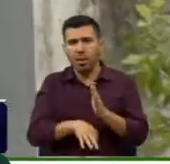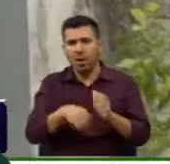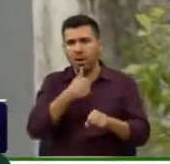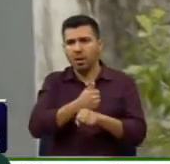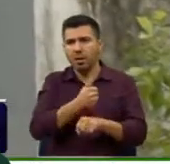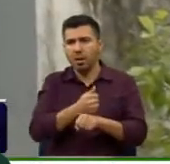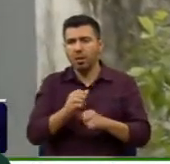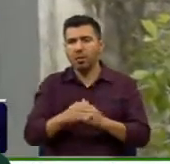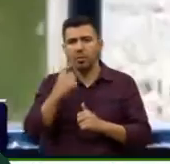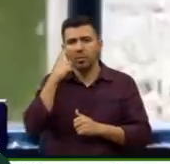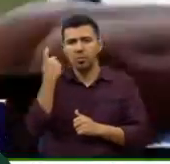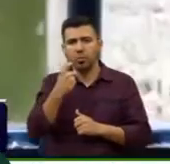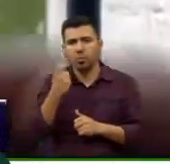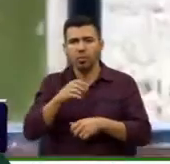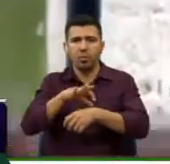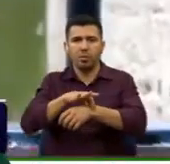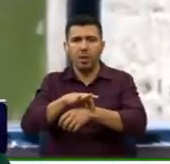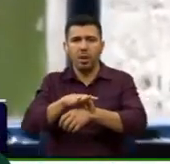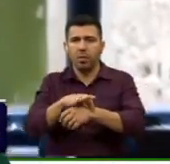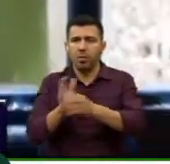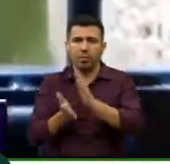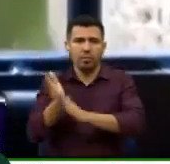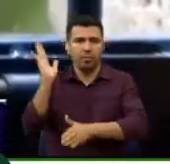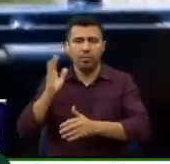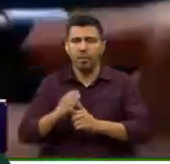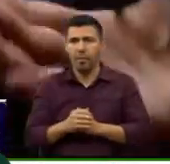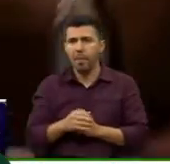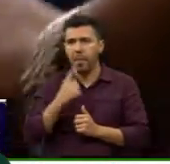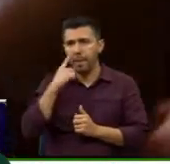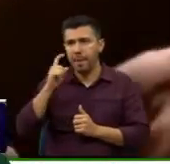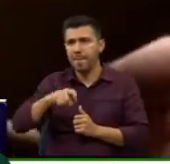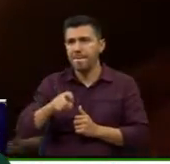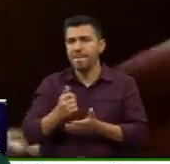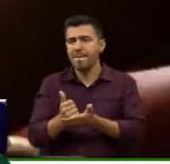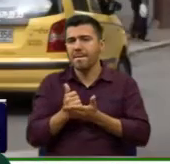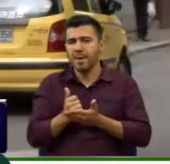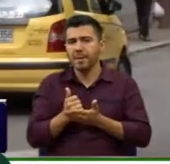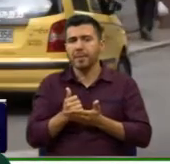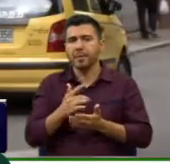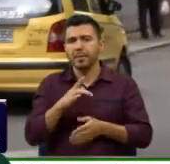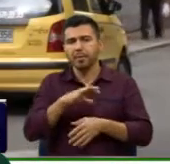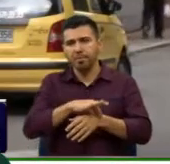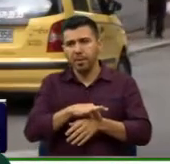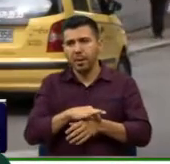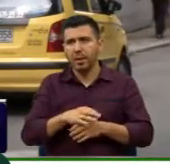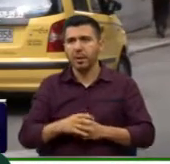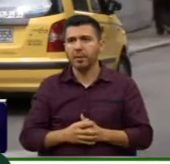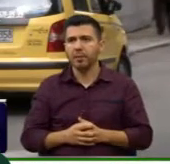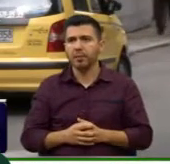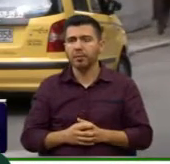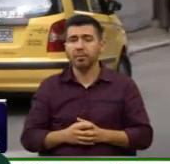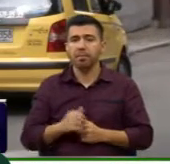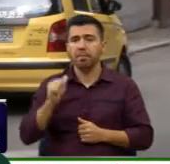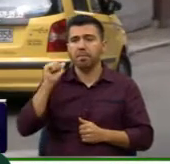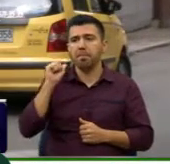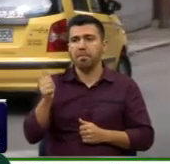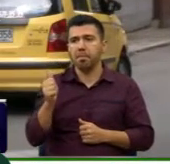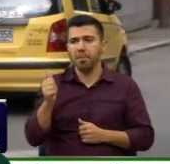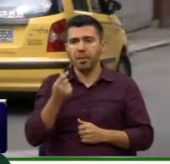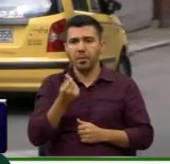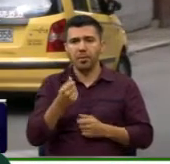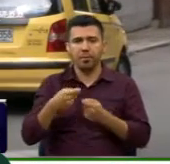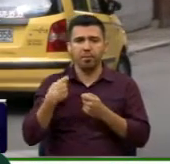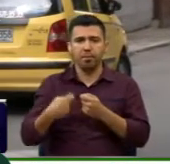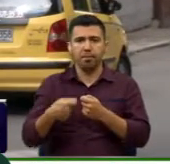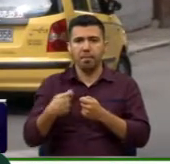para buscar un centro de salud y así recibir la atención médica les toca de su plata para la carrera y